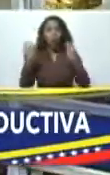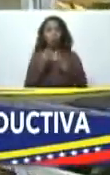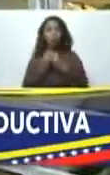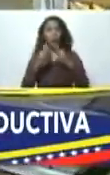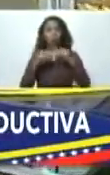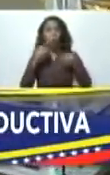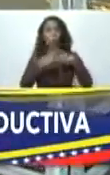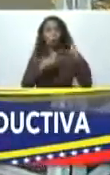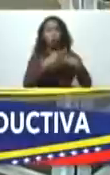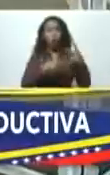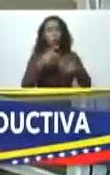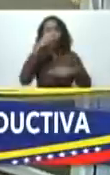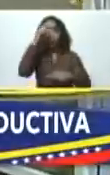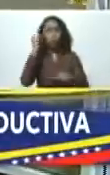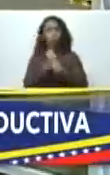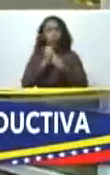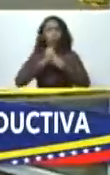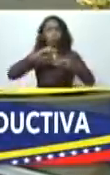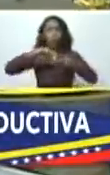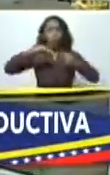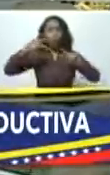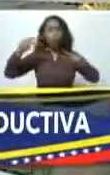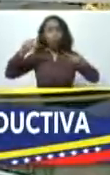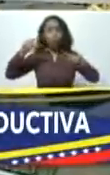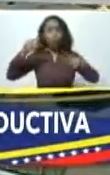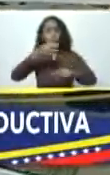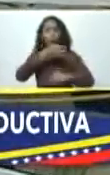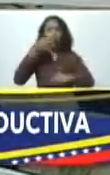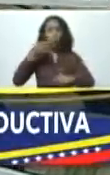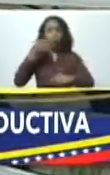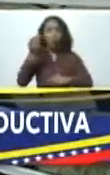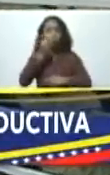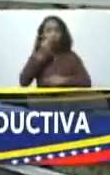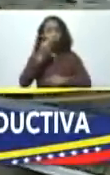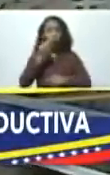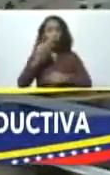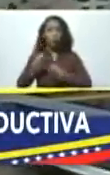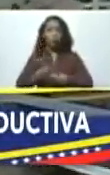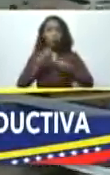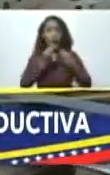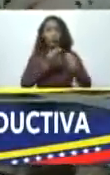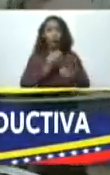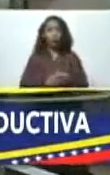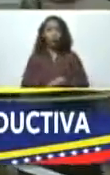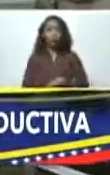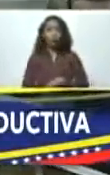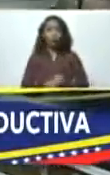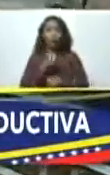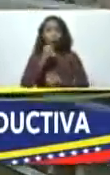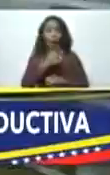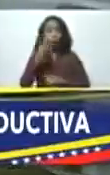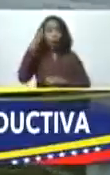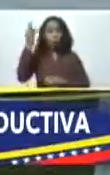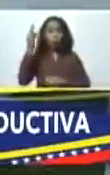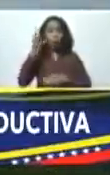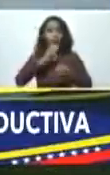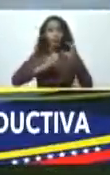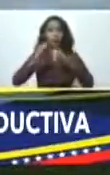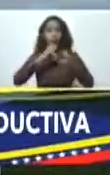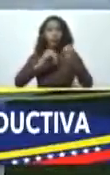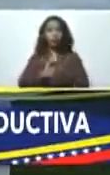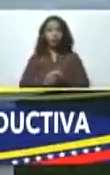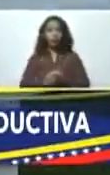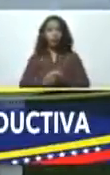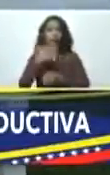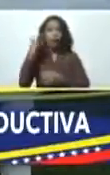todos los productores. Correcto. Para trabajar la genética. Como debe ser. La calidad del alimento. Correcto. Que se les está dando. Bueno, el Consejo Científico está